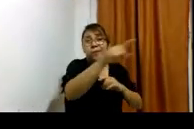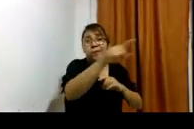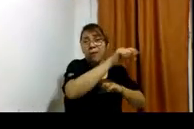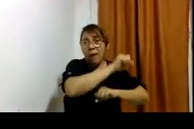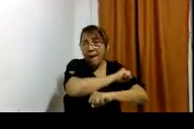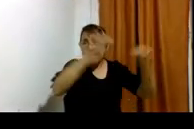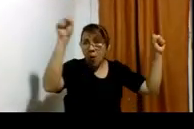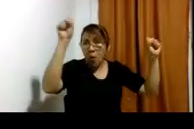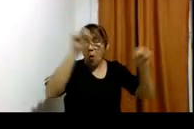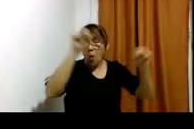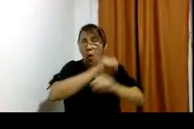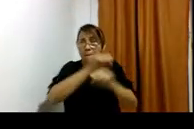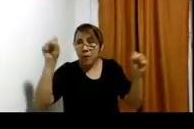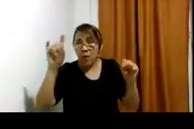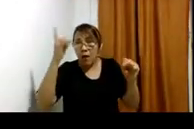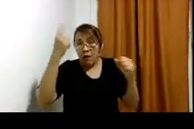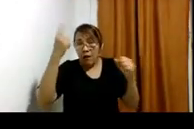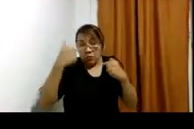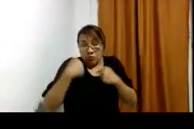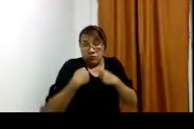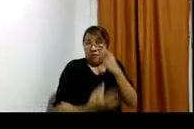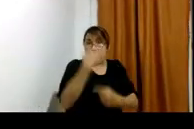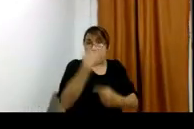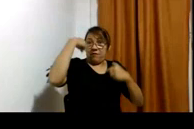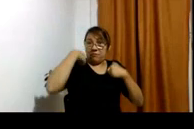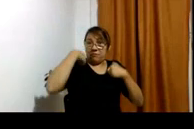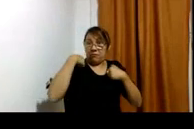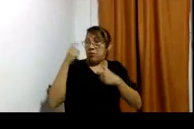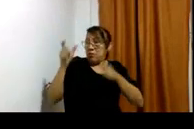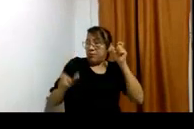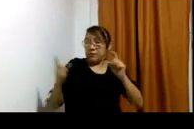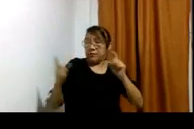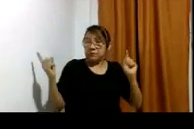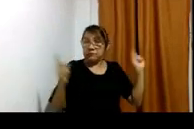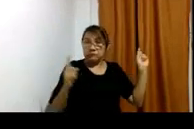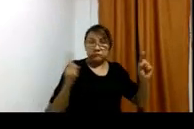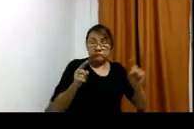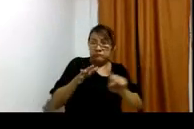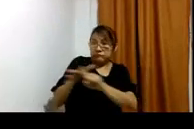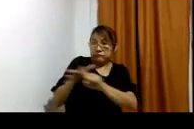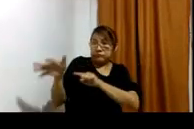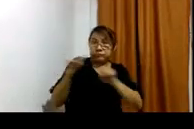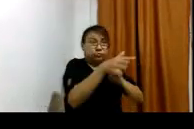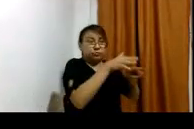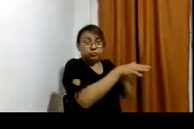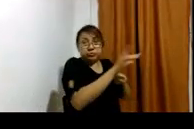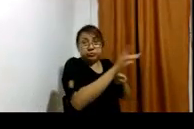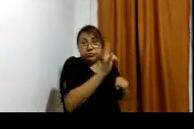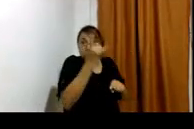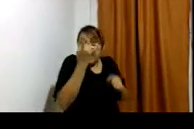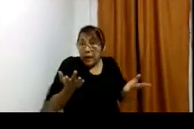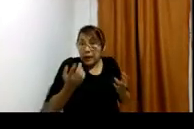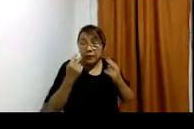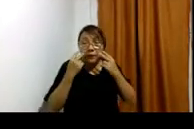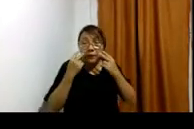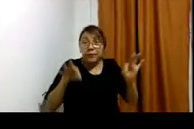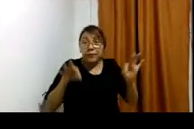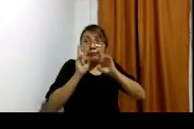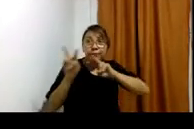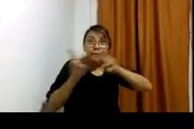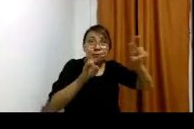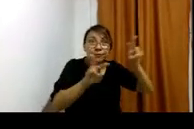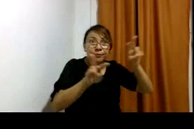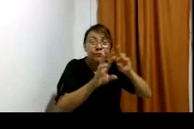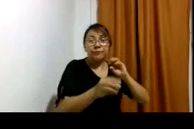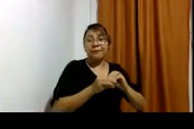también entre yo como una víctima o que las personas que estén por ahí cercanas también puedan ser otras víctimas adicionales. Entrar en